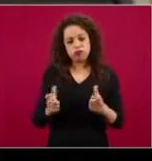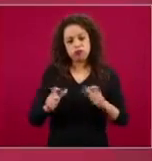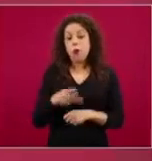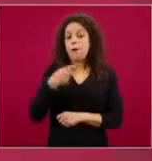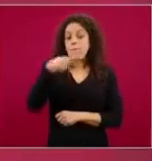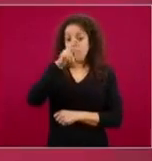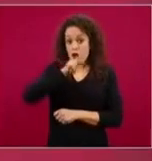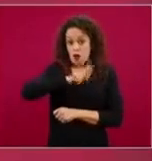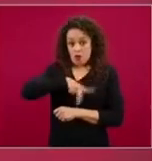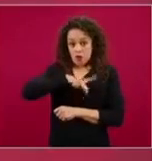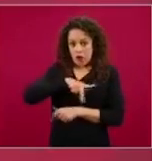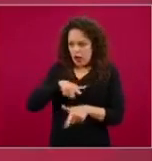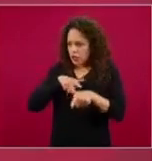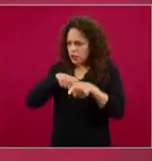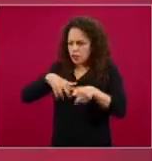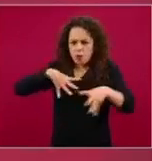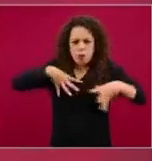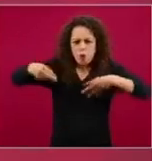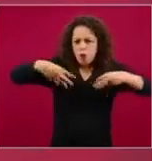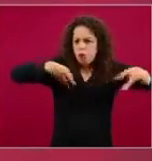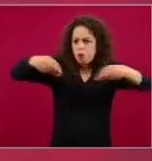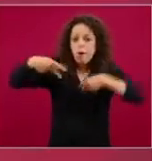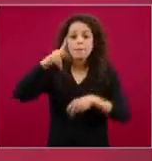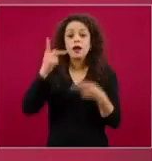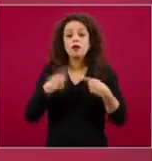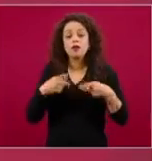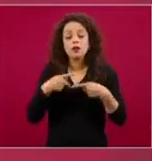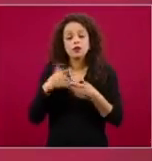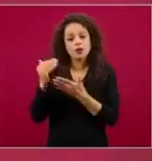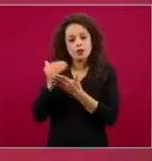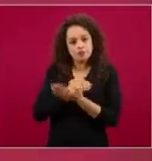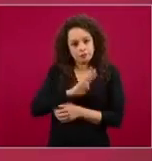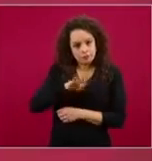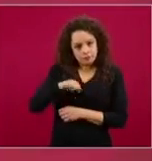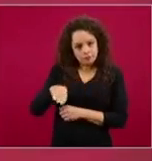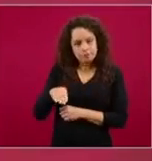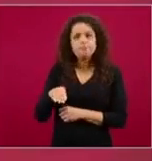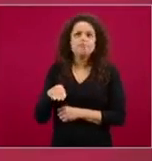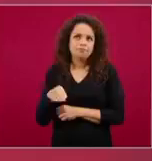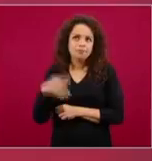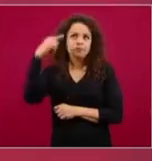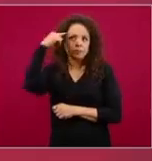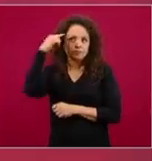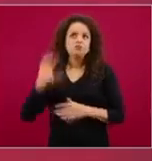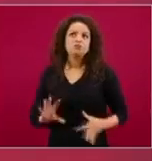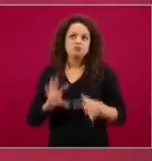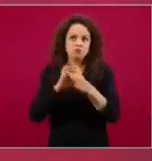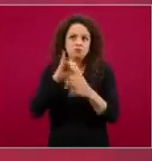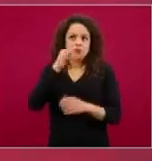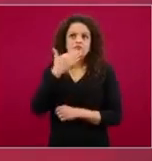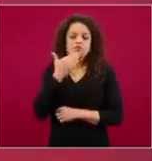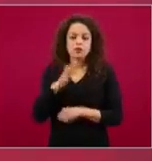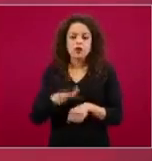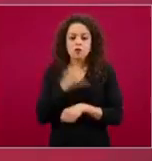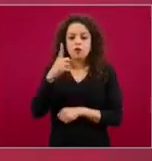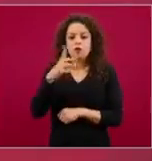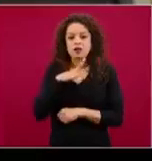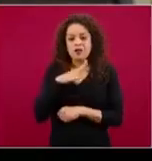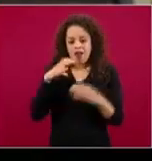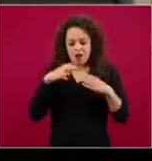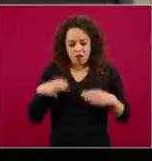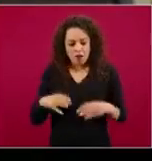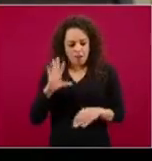virus. Esto parece lógico porque se va creando pues una cierta defensa, me imagino.